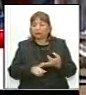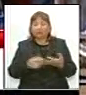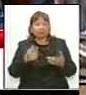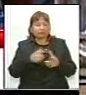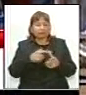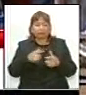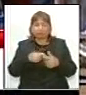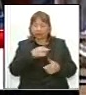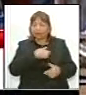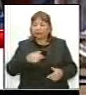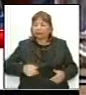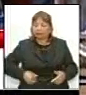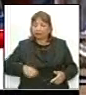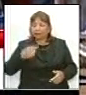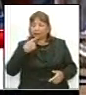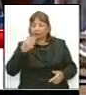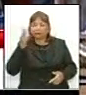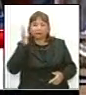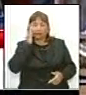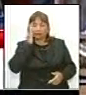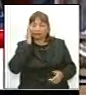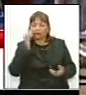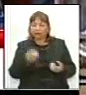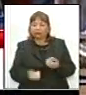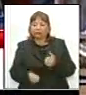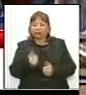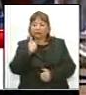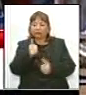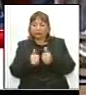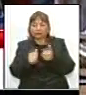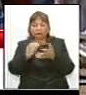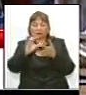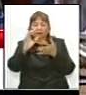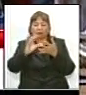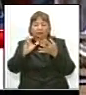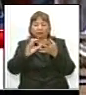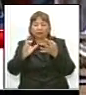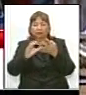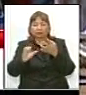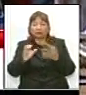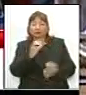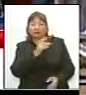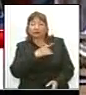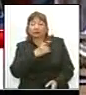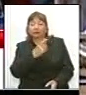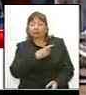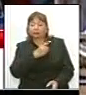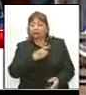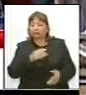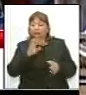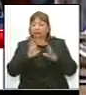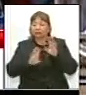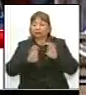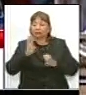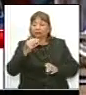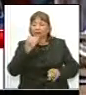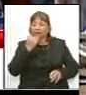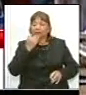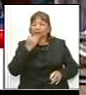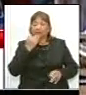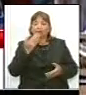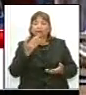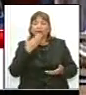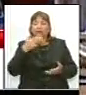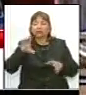presidente, yo también quisiera saber cuál será ese criterio de conciencia para poder saber quiénes